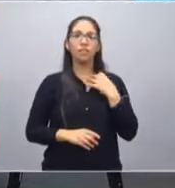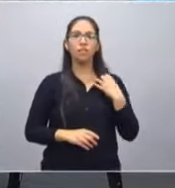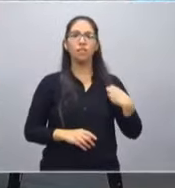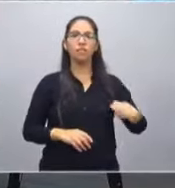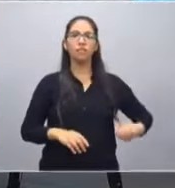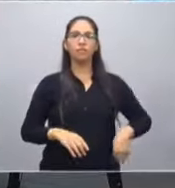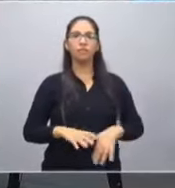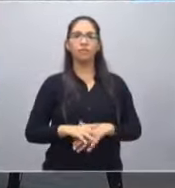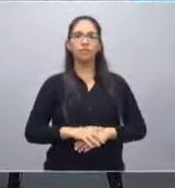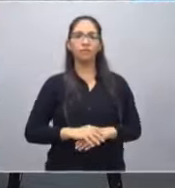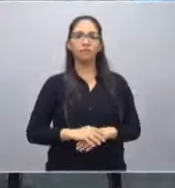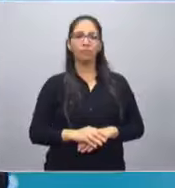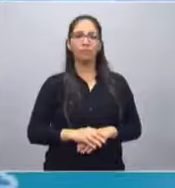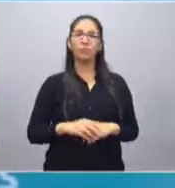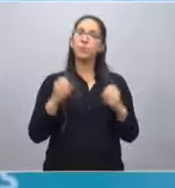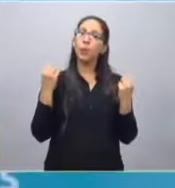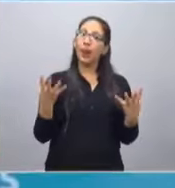quisil